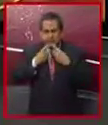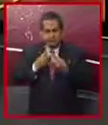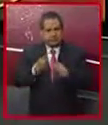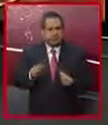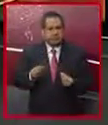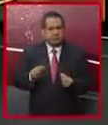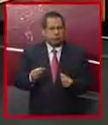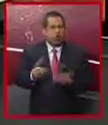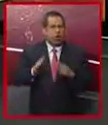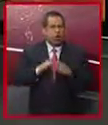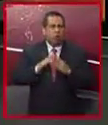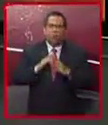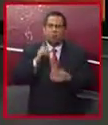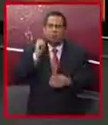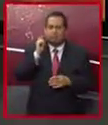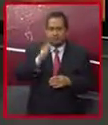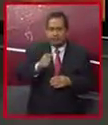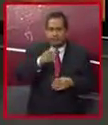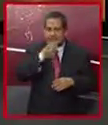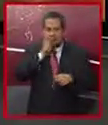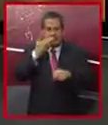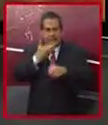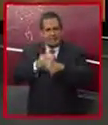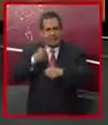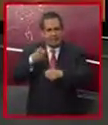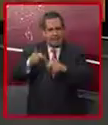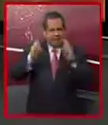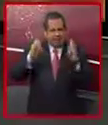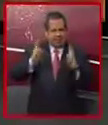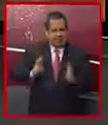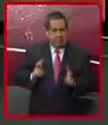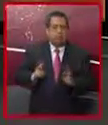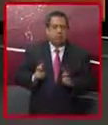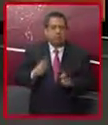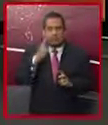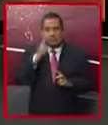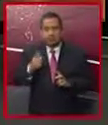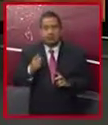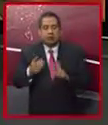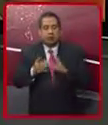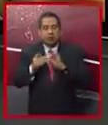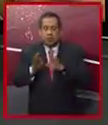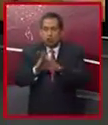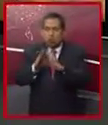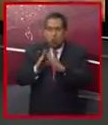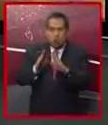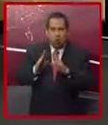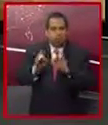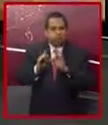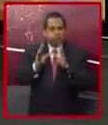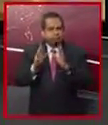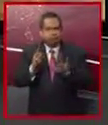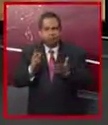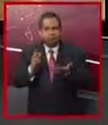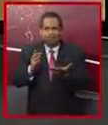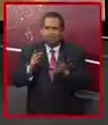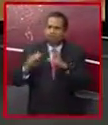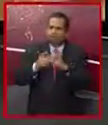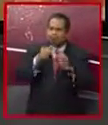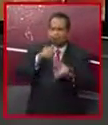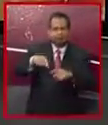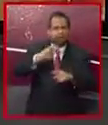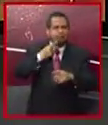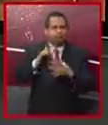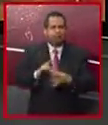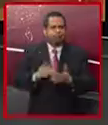el titular de la Secretaría encargada de este tema de medio ambiente, donde se pacta con una fuerza política y termina siendo el